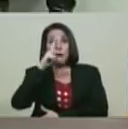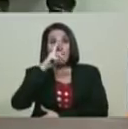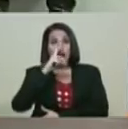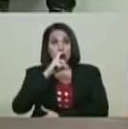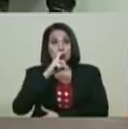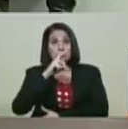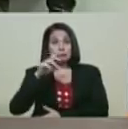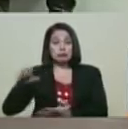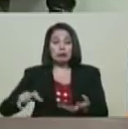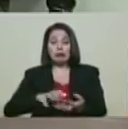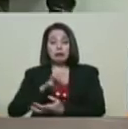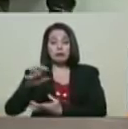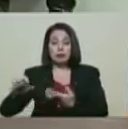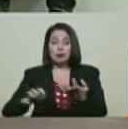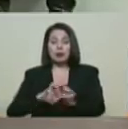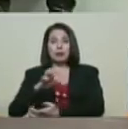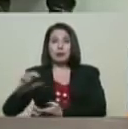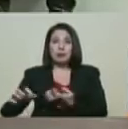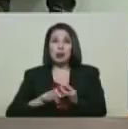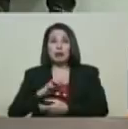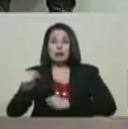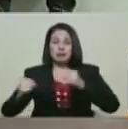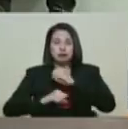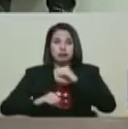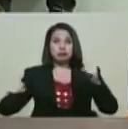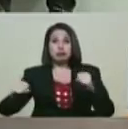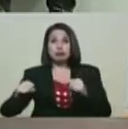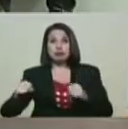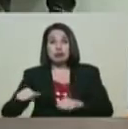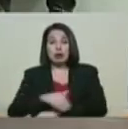de sabotaje, de guarimba,